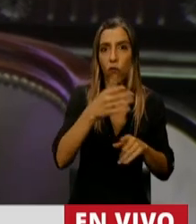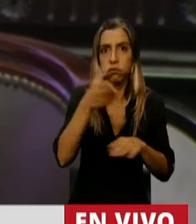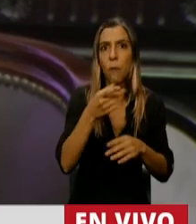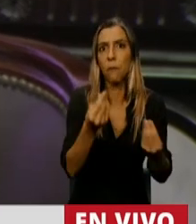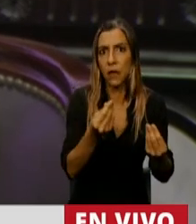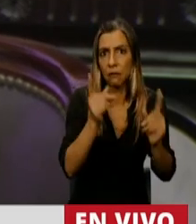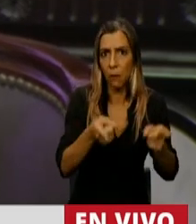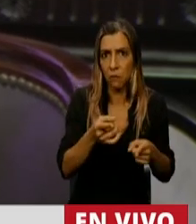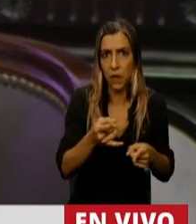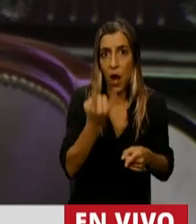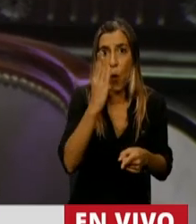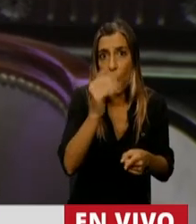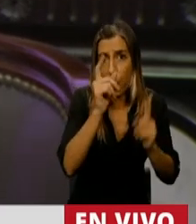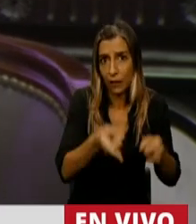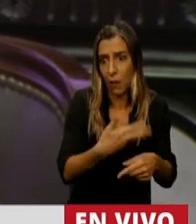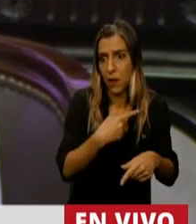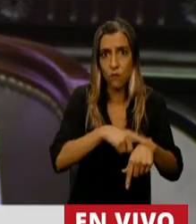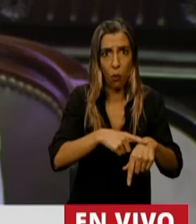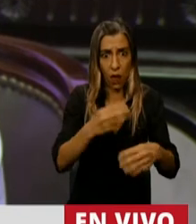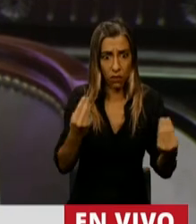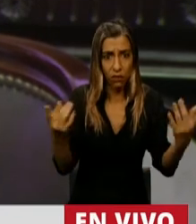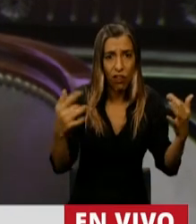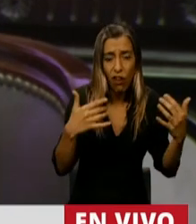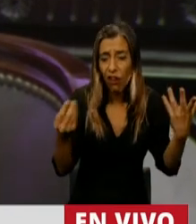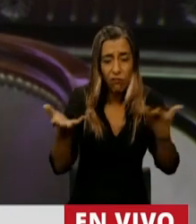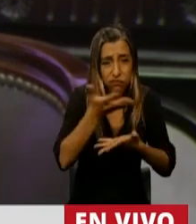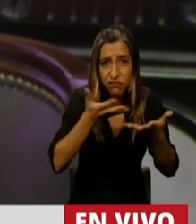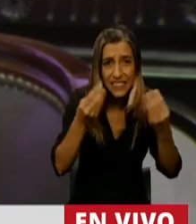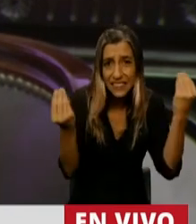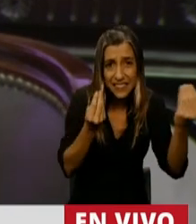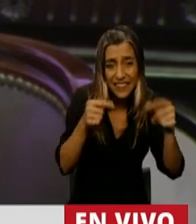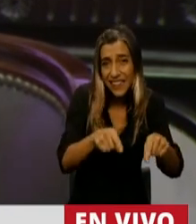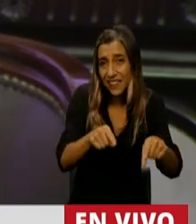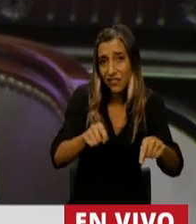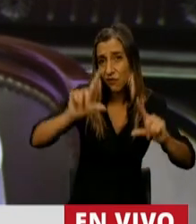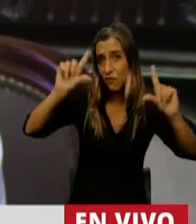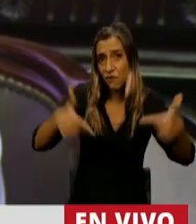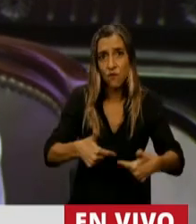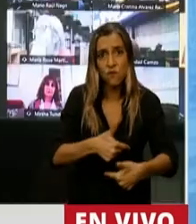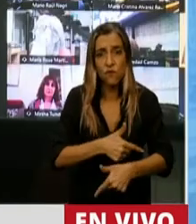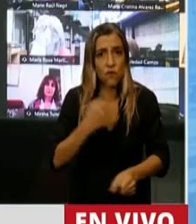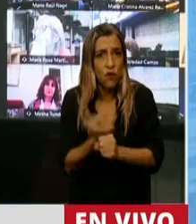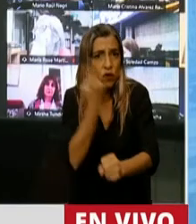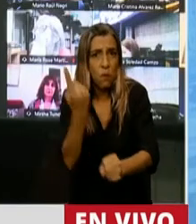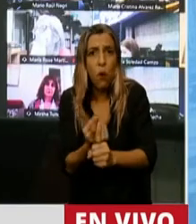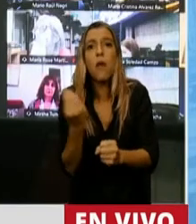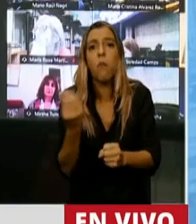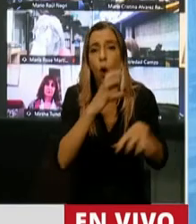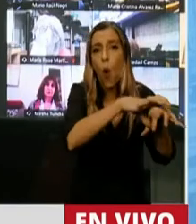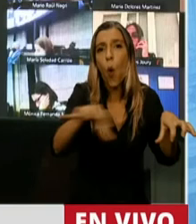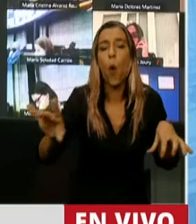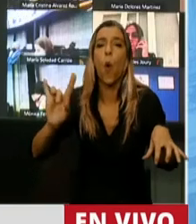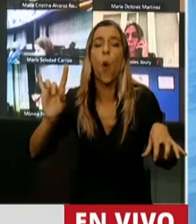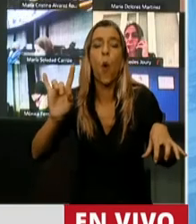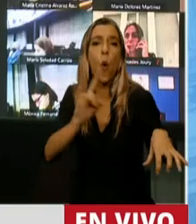lo que había hecho, lo primero que hizo fue levantar el teléfono y decir que eso era una barbaridad, porque se estaba vulnerando la autonomía y a